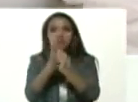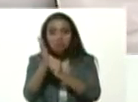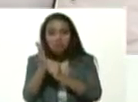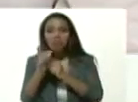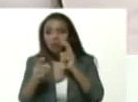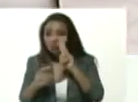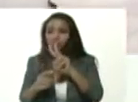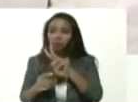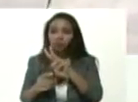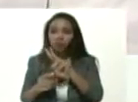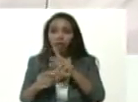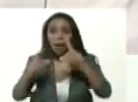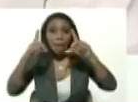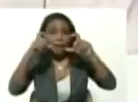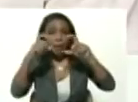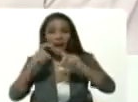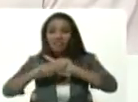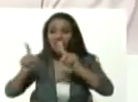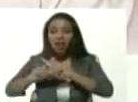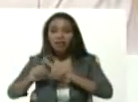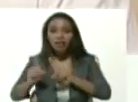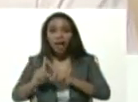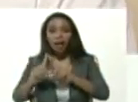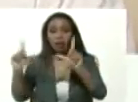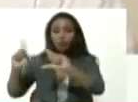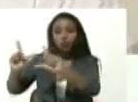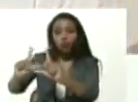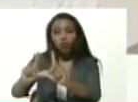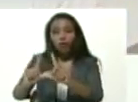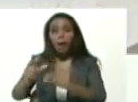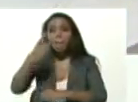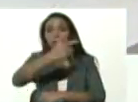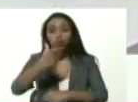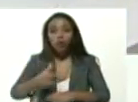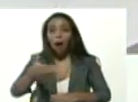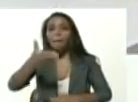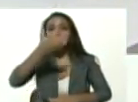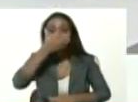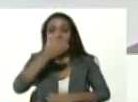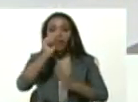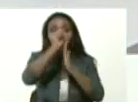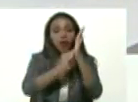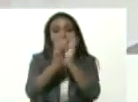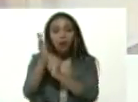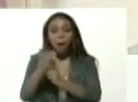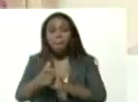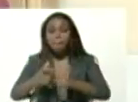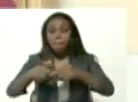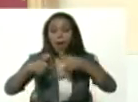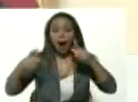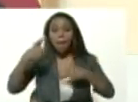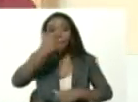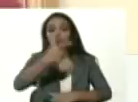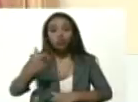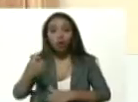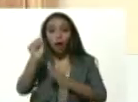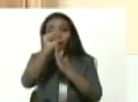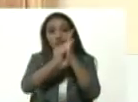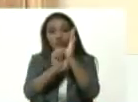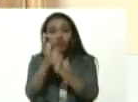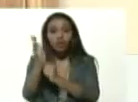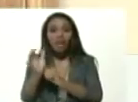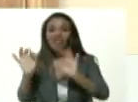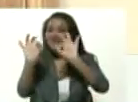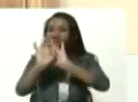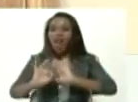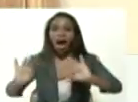en las tomas que he visto de las distintas televisoras, en los noticieros, gente la ha visto cada vez con mayor número de personas con guantes.